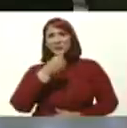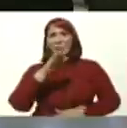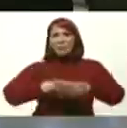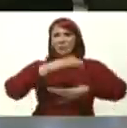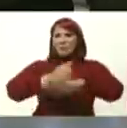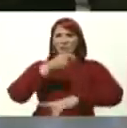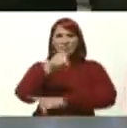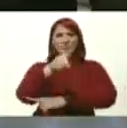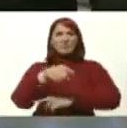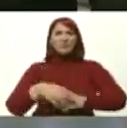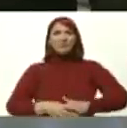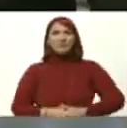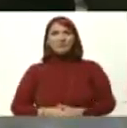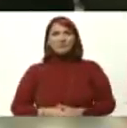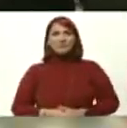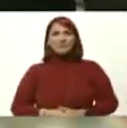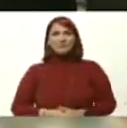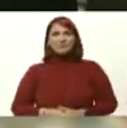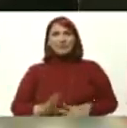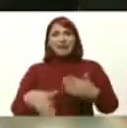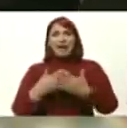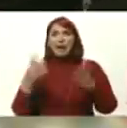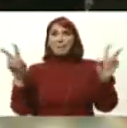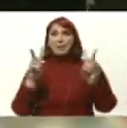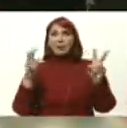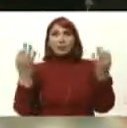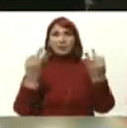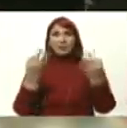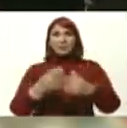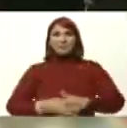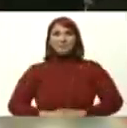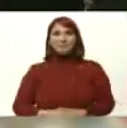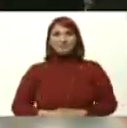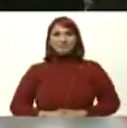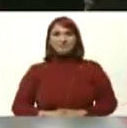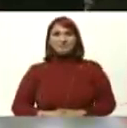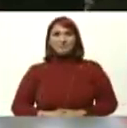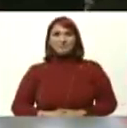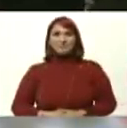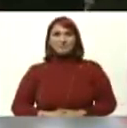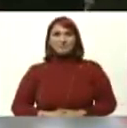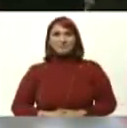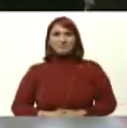culpa. Hasta la victoria siempre. Gracias.